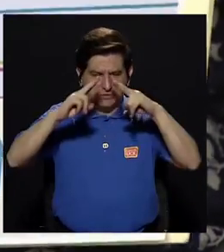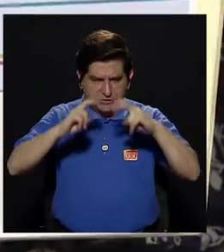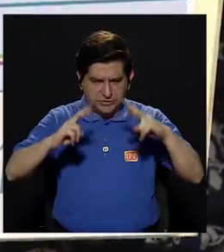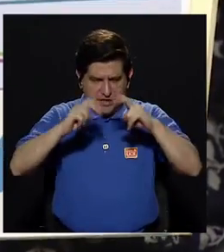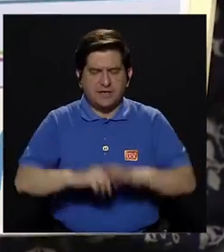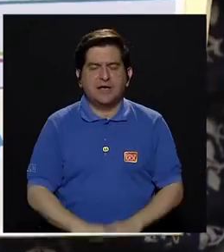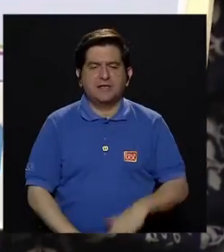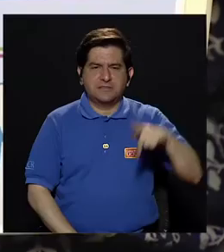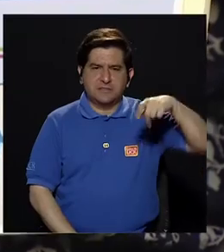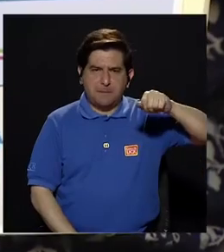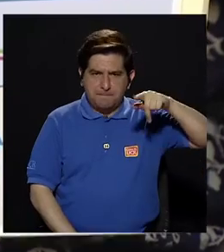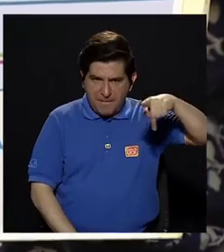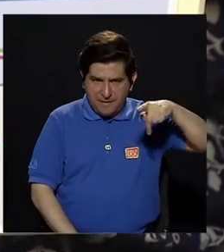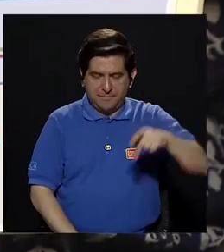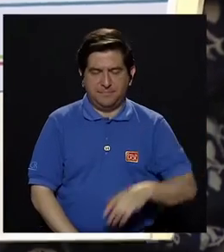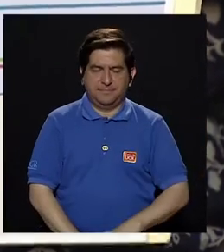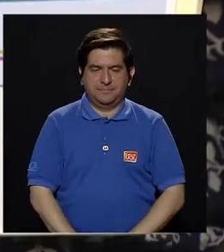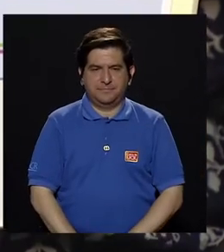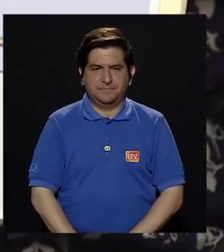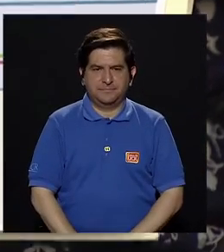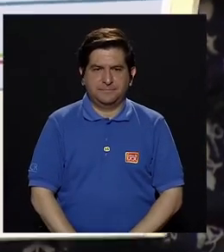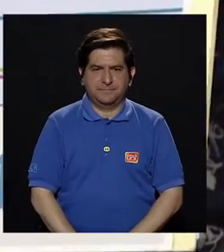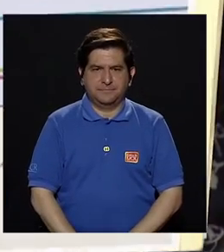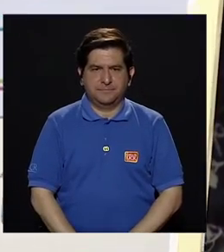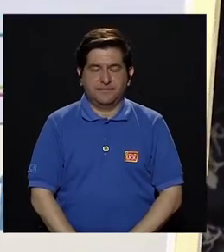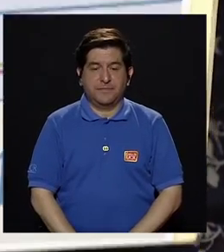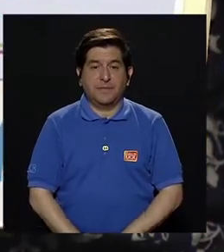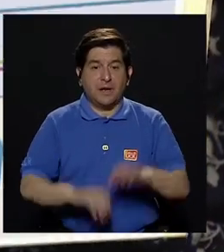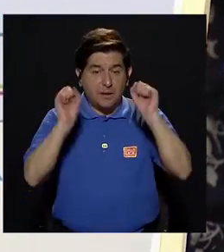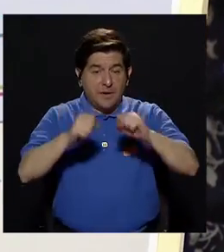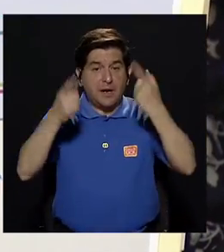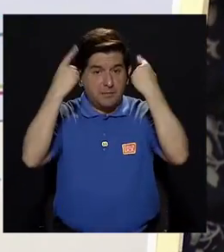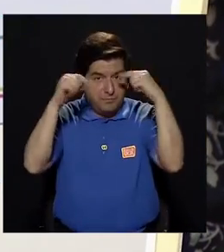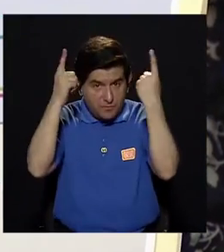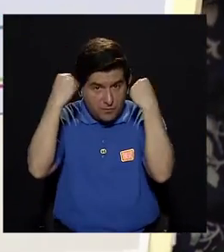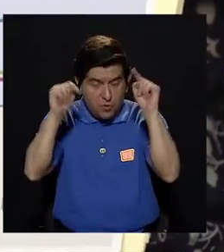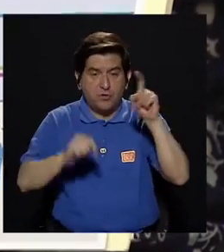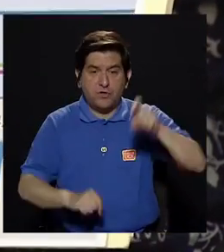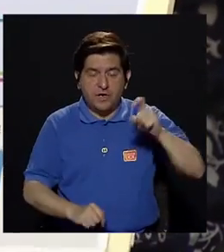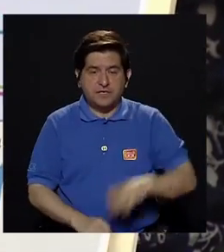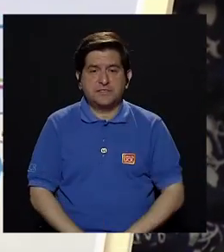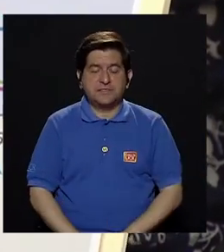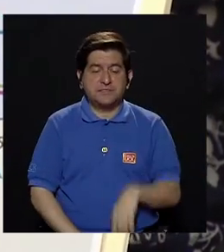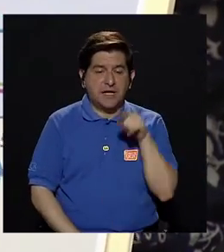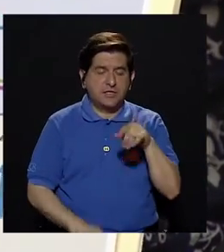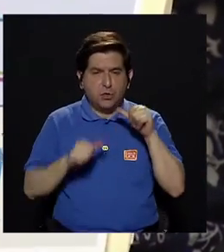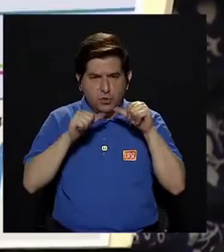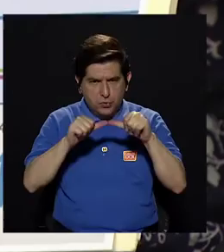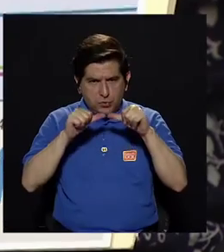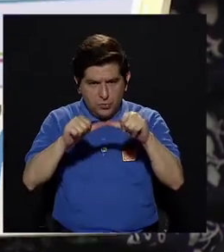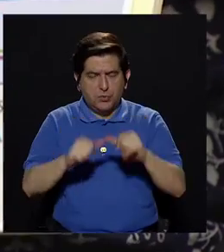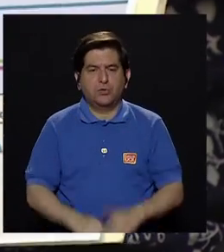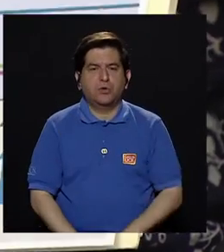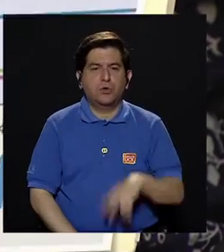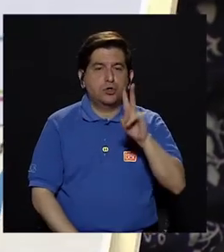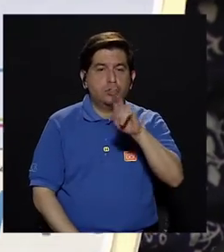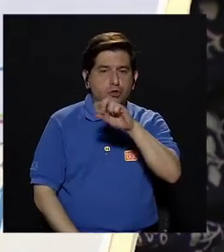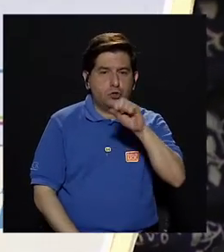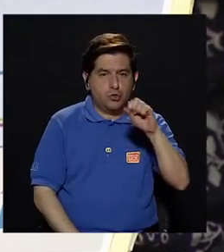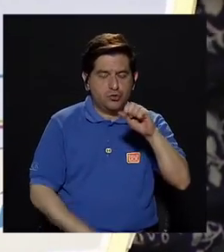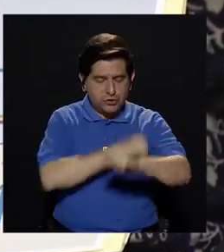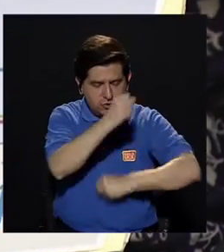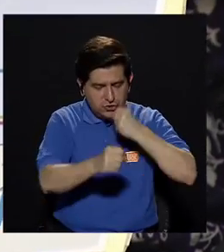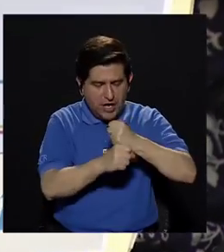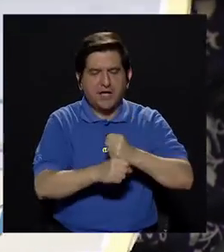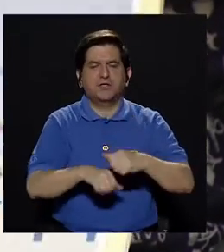los exámenes citológicos, que significan estos, que para que sean efectivos tienen que ser seriados. En nuestro país es cada